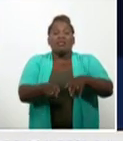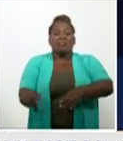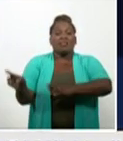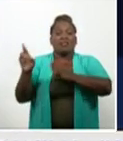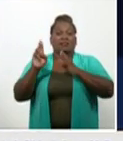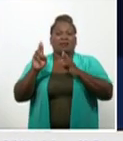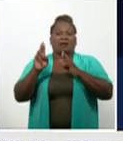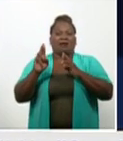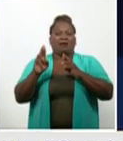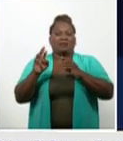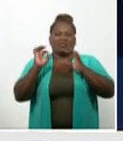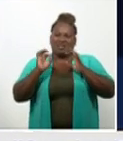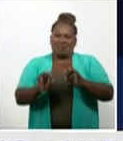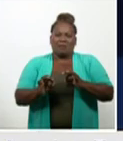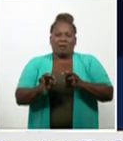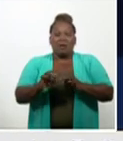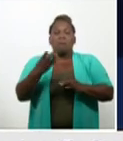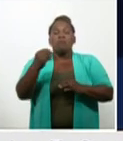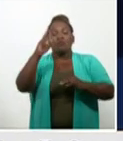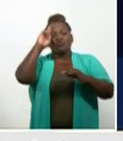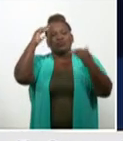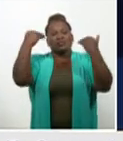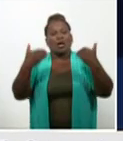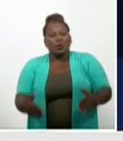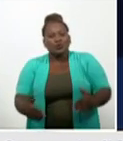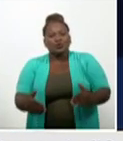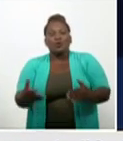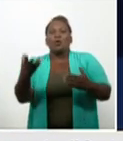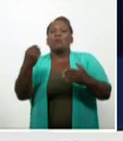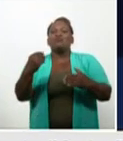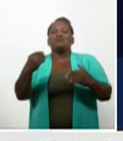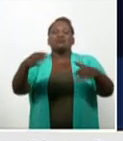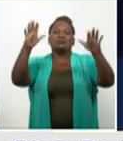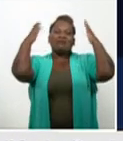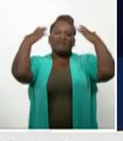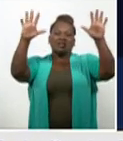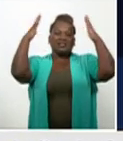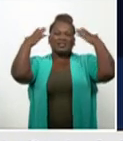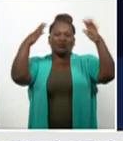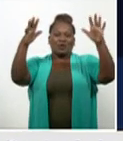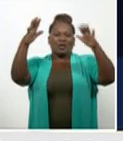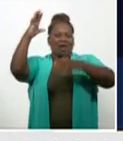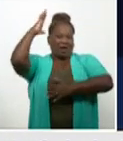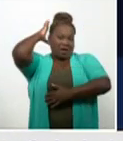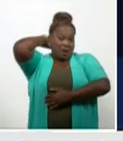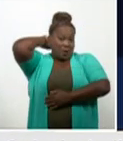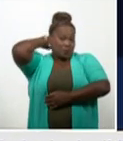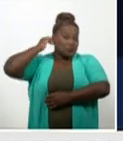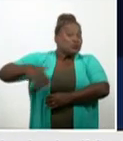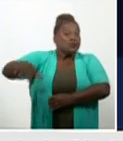eso, mucha salud, muchas felicitaciones, y creo que todos los cubanos